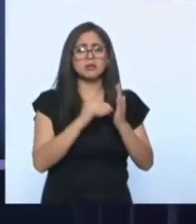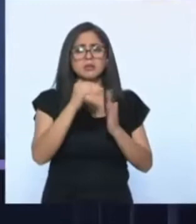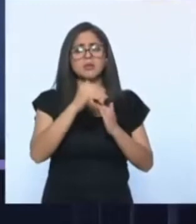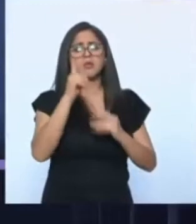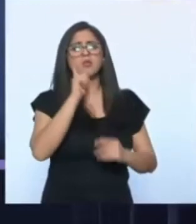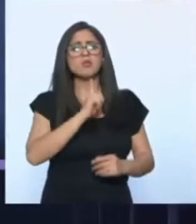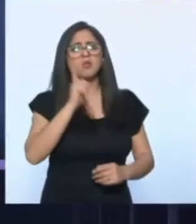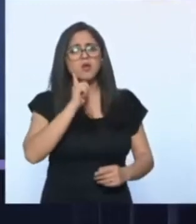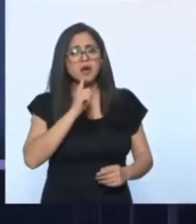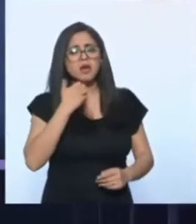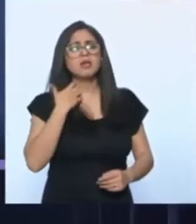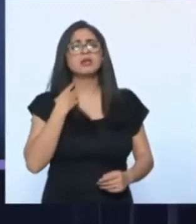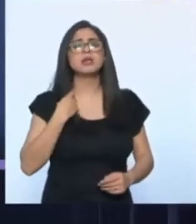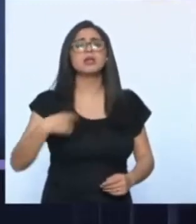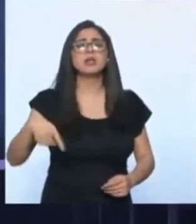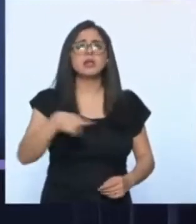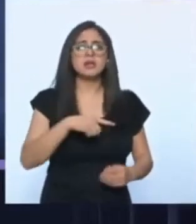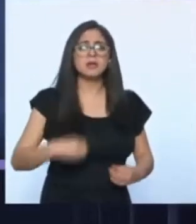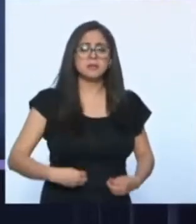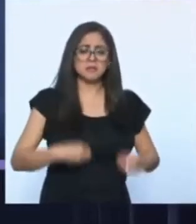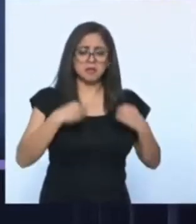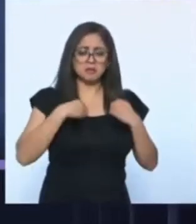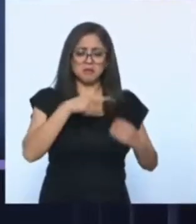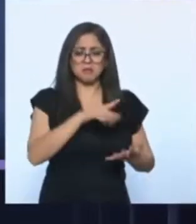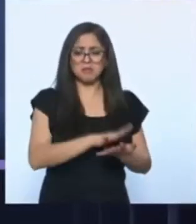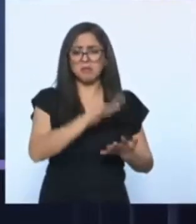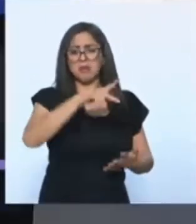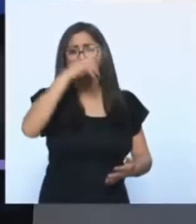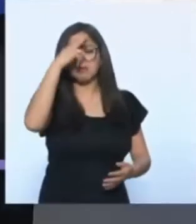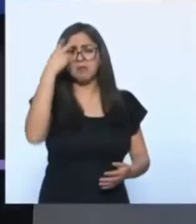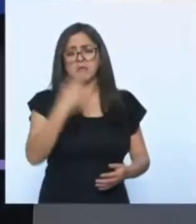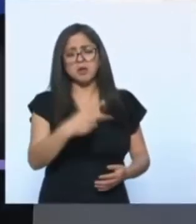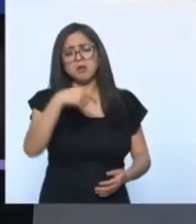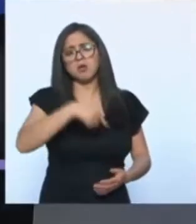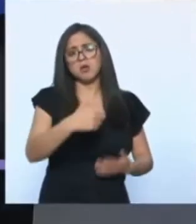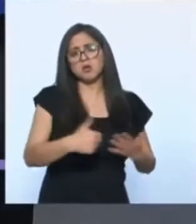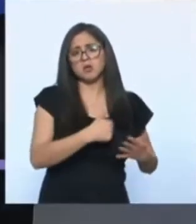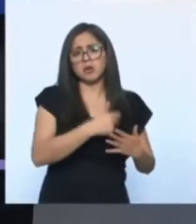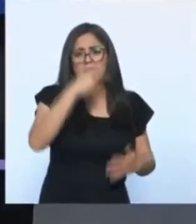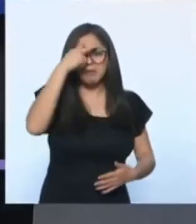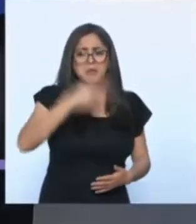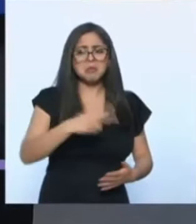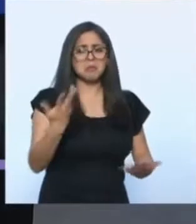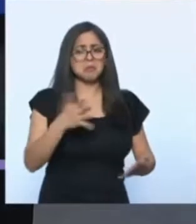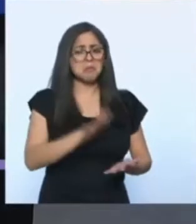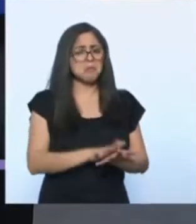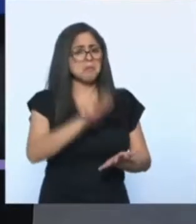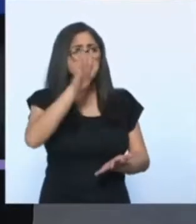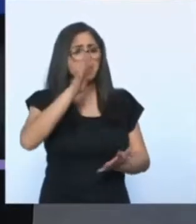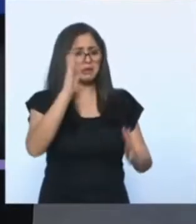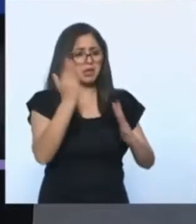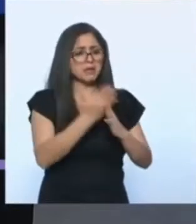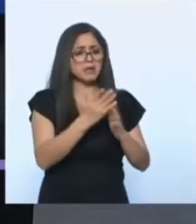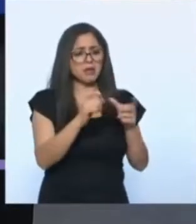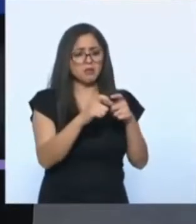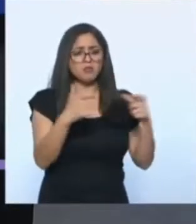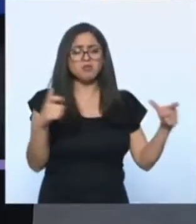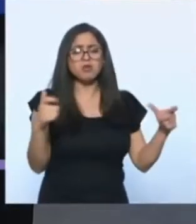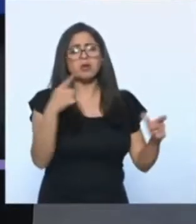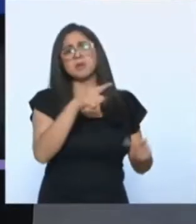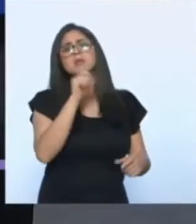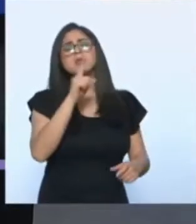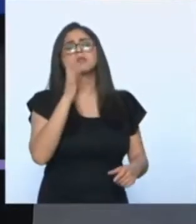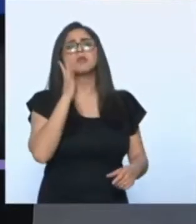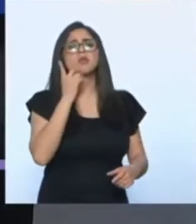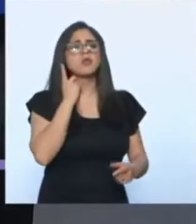mujeres las que habitamos en todo el país. Y en la Ciudad de México, pues también somos más de la mitad de la población. Y en el Congreso son